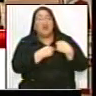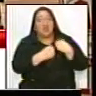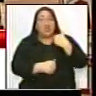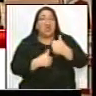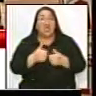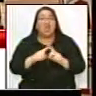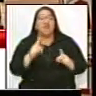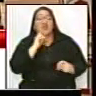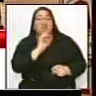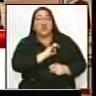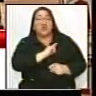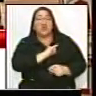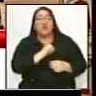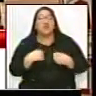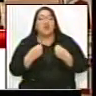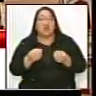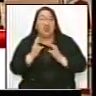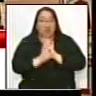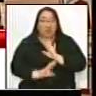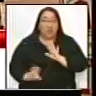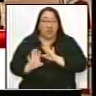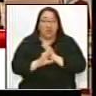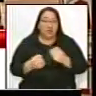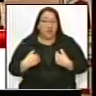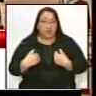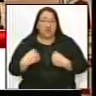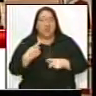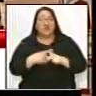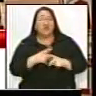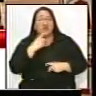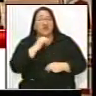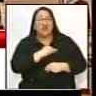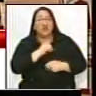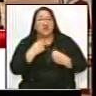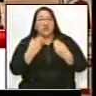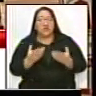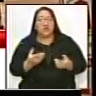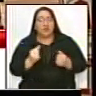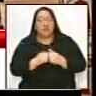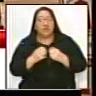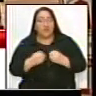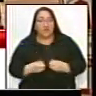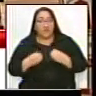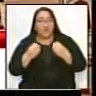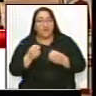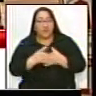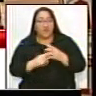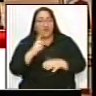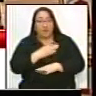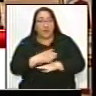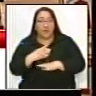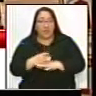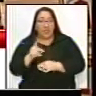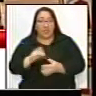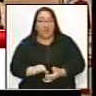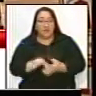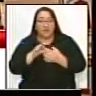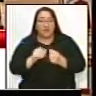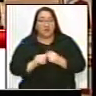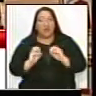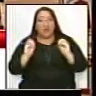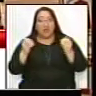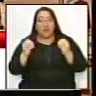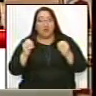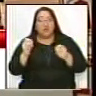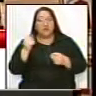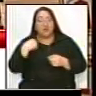las instituciones que deberían protegernos, las instituciones que deberían darnos oportunidades a desarrollar, especialmente a los jóvenes,